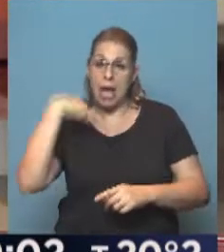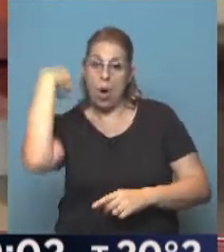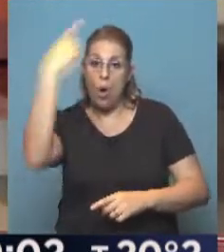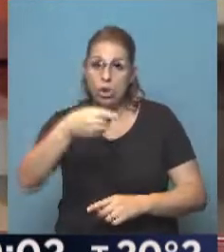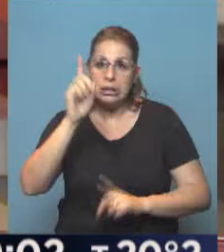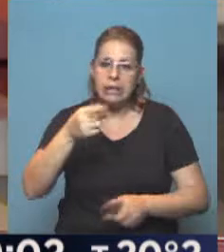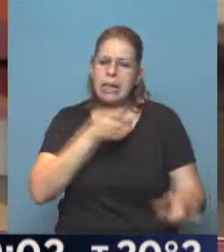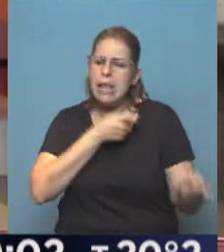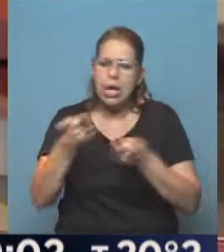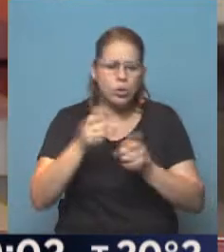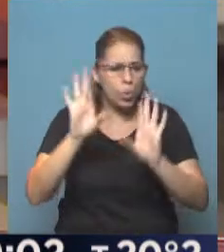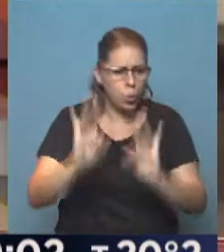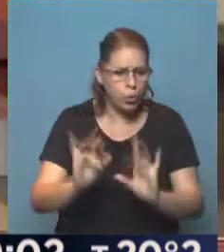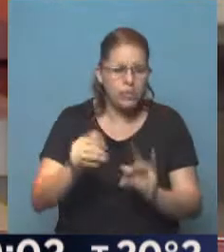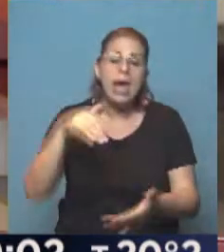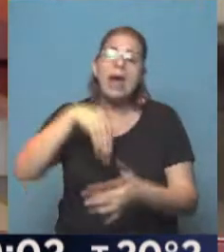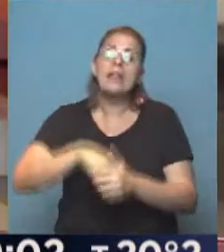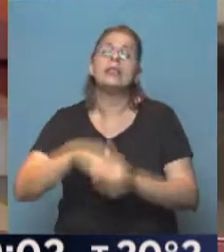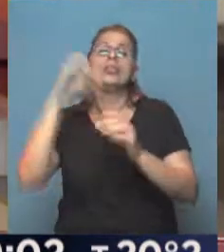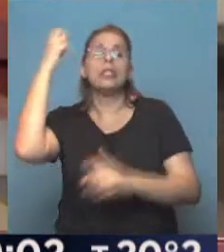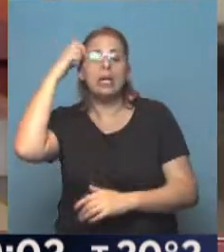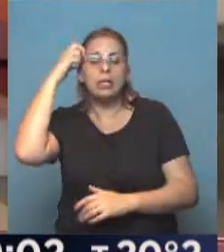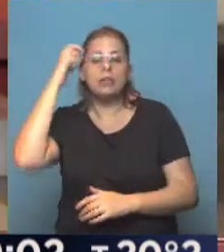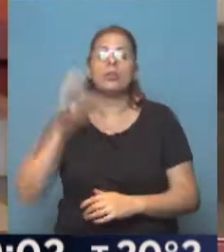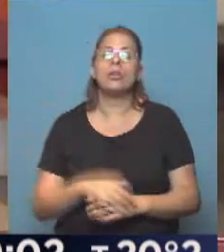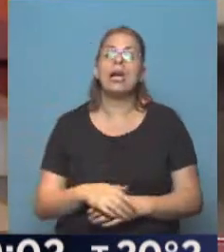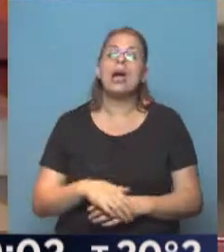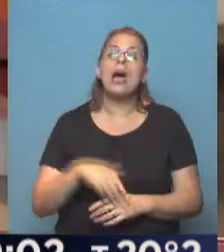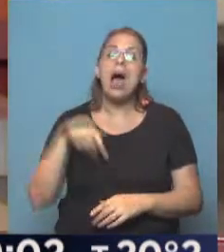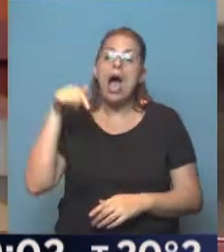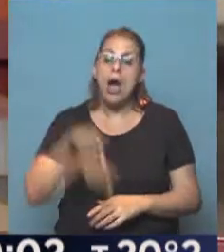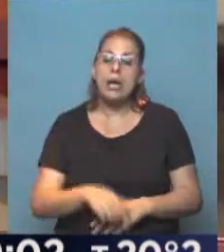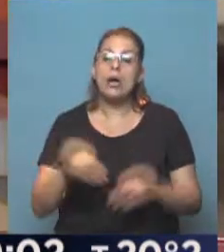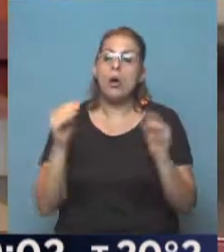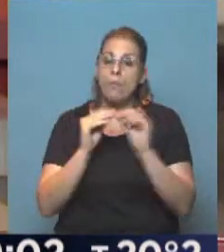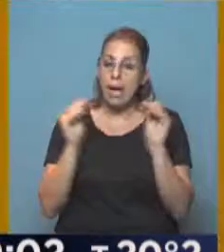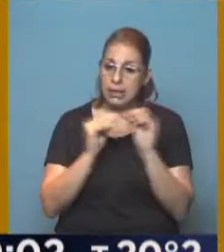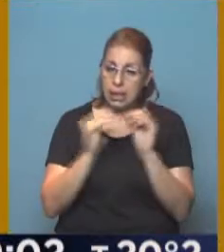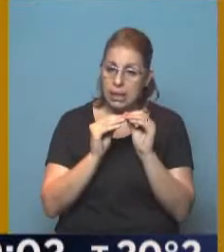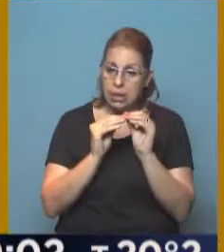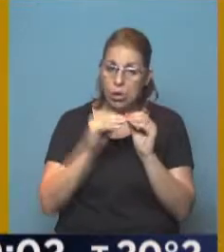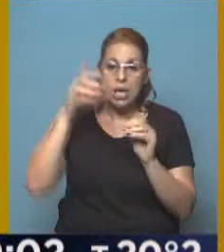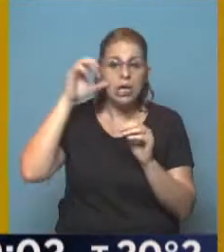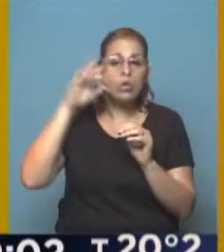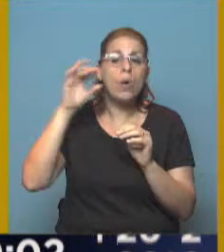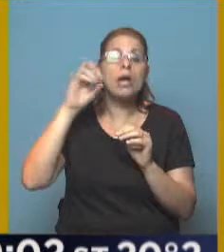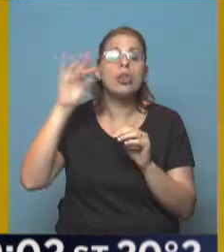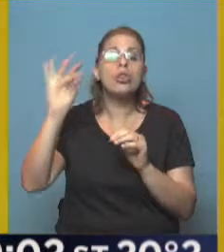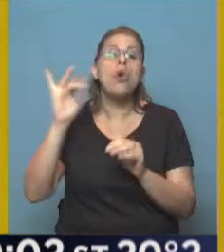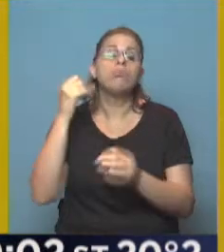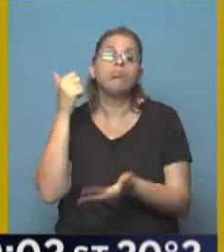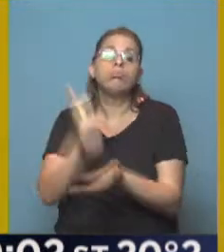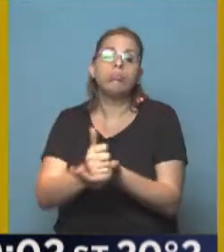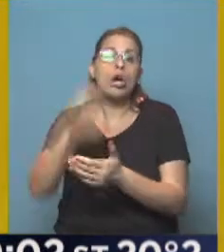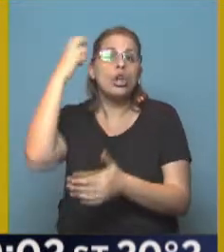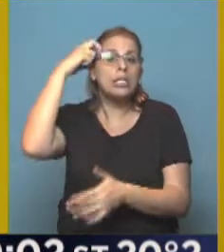dura negociación allí en el Congreso. Precisamente es donde está nuestro compañero Eduardo Salim Saad, y